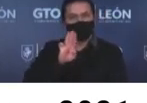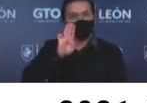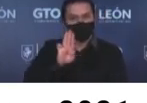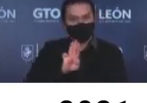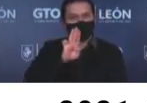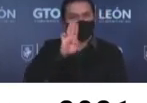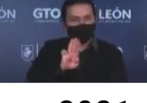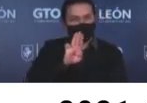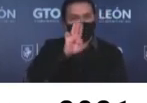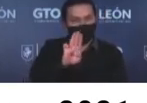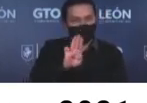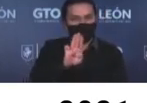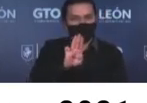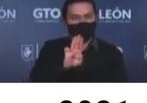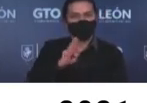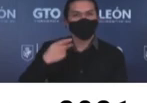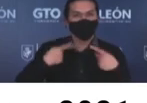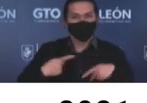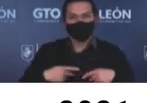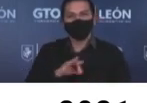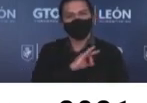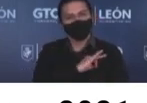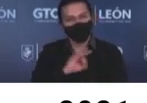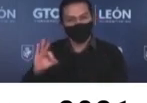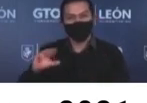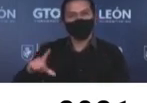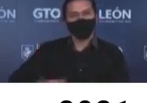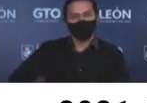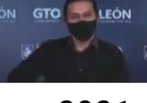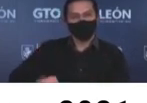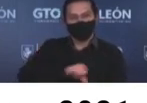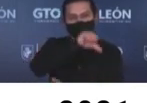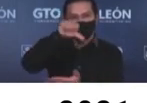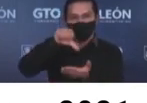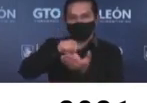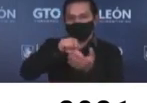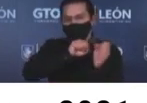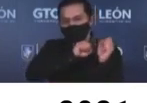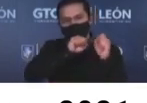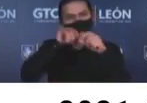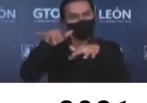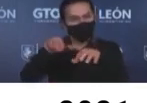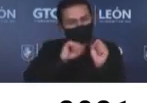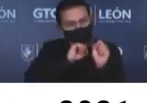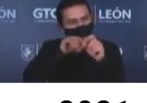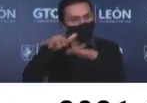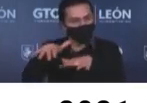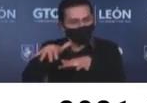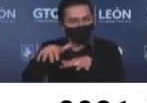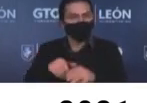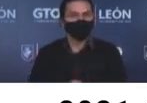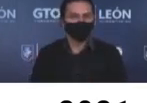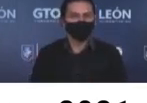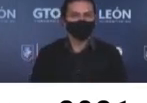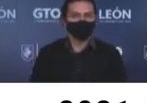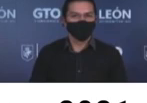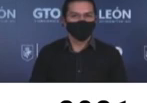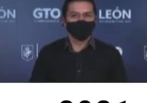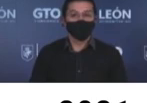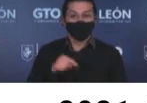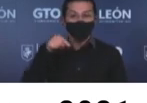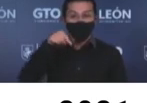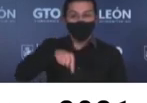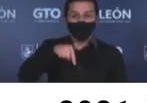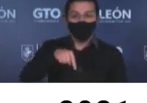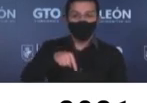a esta presentación donde aseguró que tendrá mano dura con policías que incumplan por lo que la depuración ya lleva un avance de más de 200 elementos que han